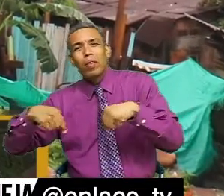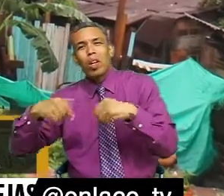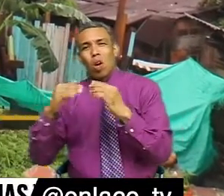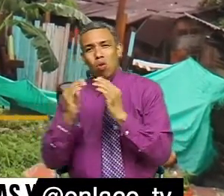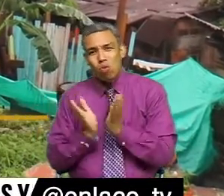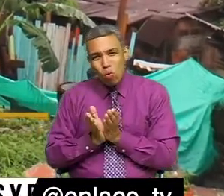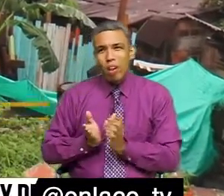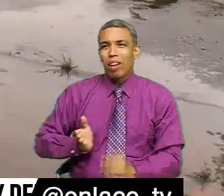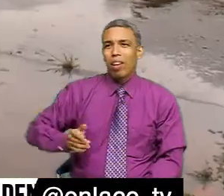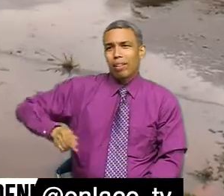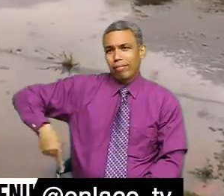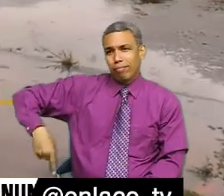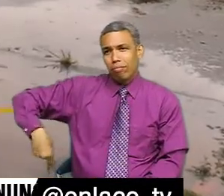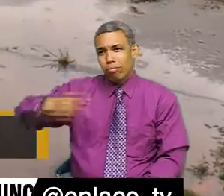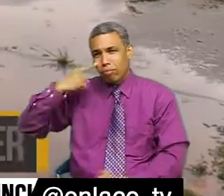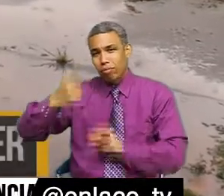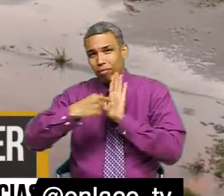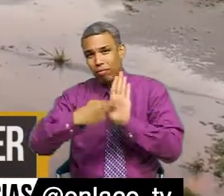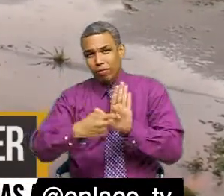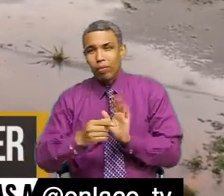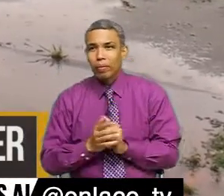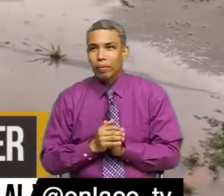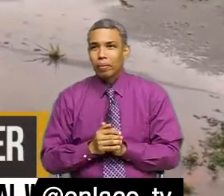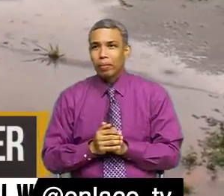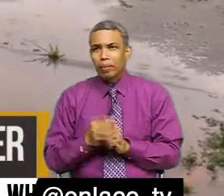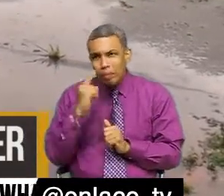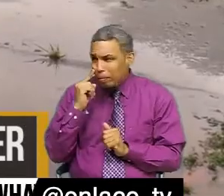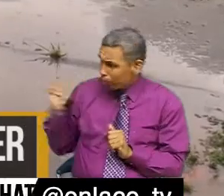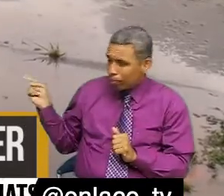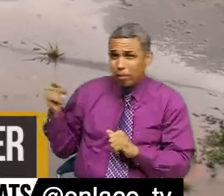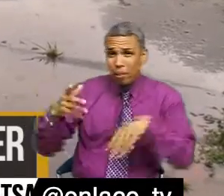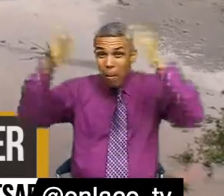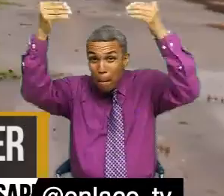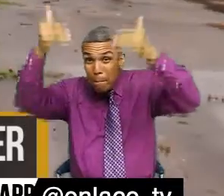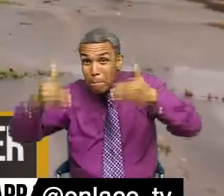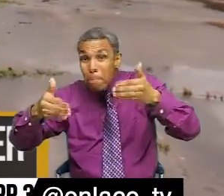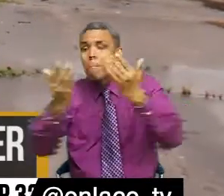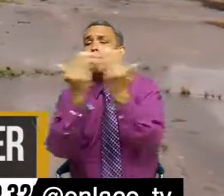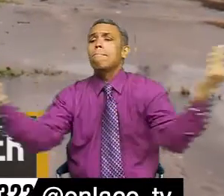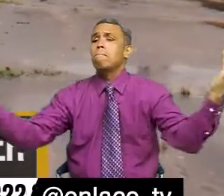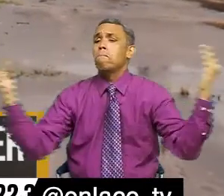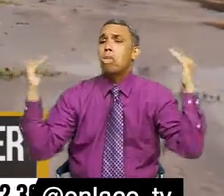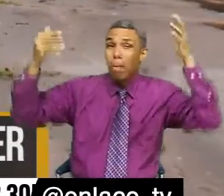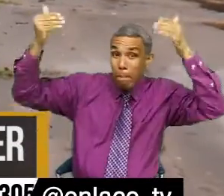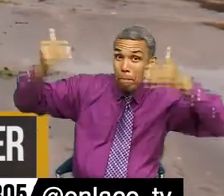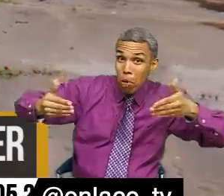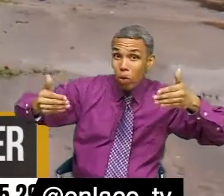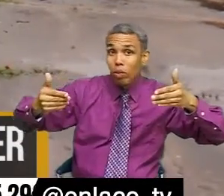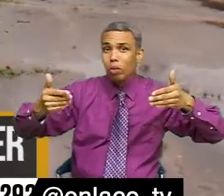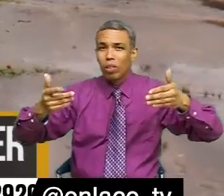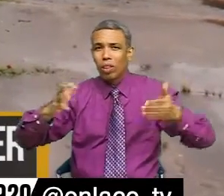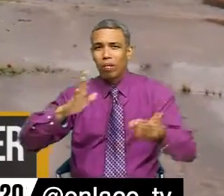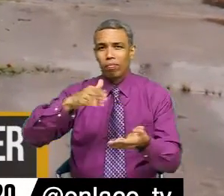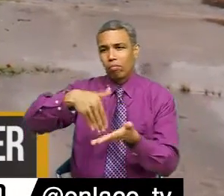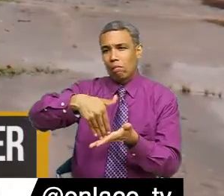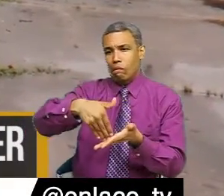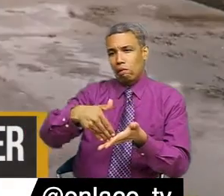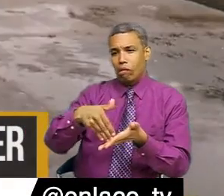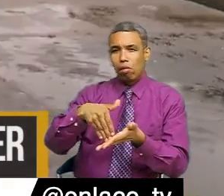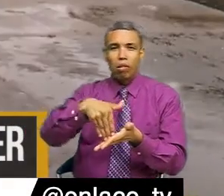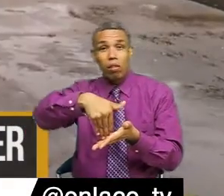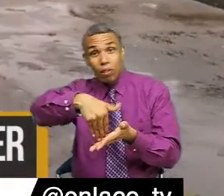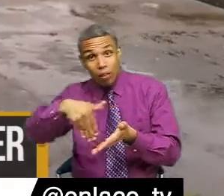día se hacen más grandes, no solo en el muro que está inclinado, sino también en los salones. Situación que preocupa a los habitantes del asentamiento San Luis, ubicado a pocos metros del